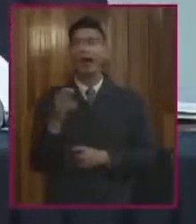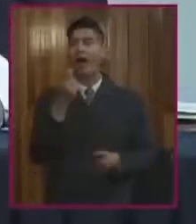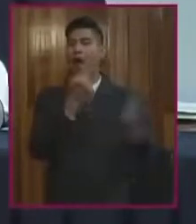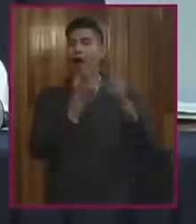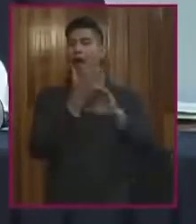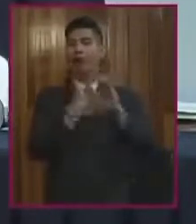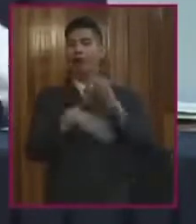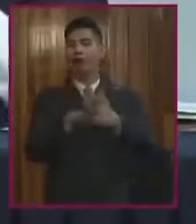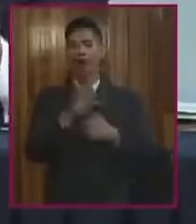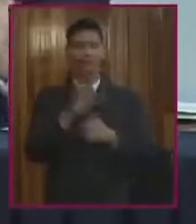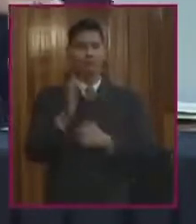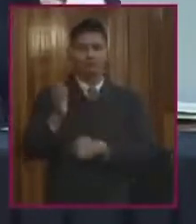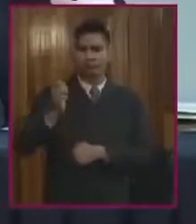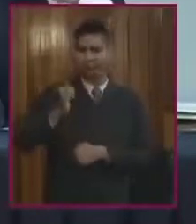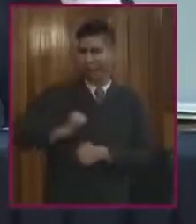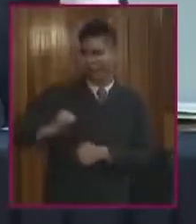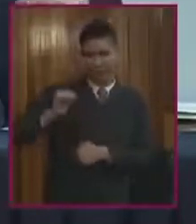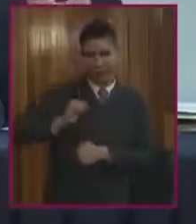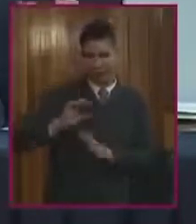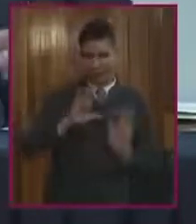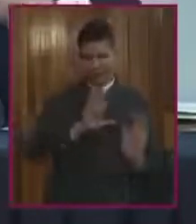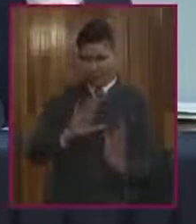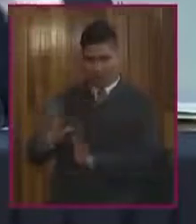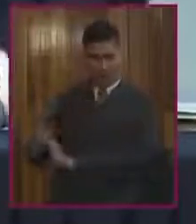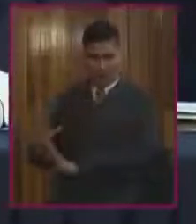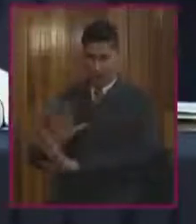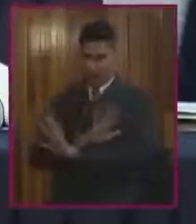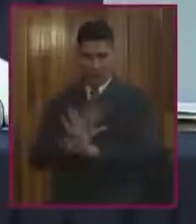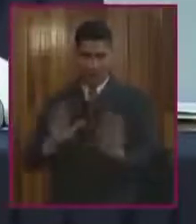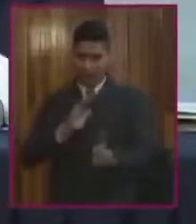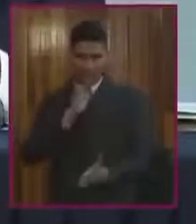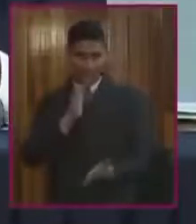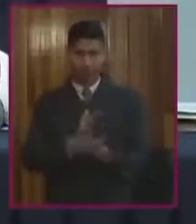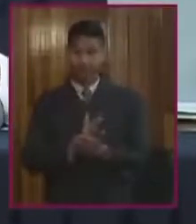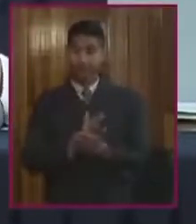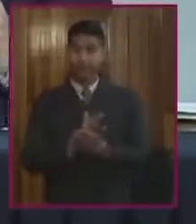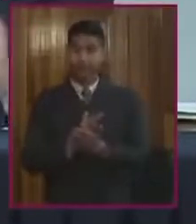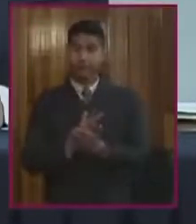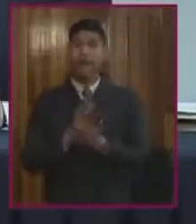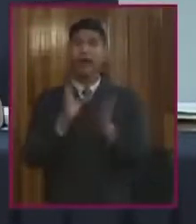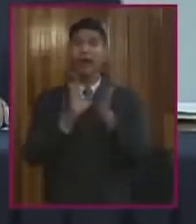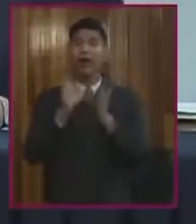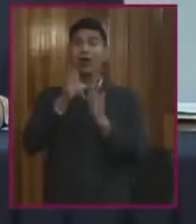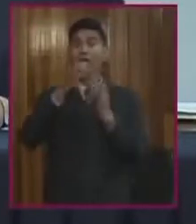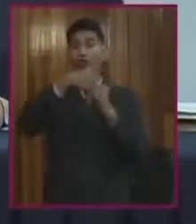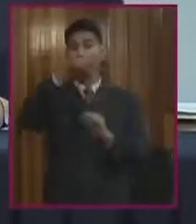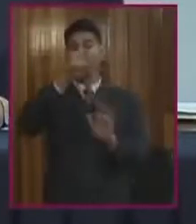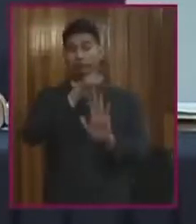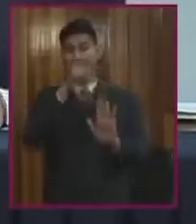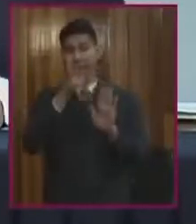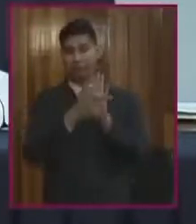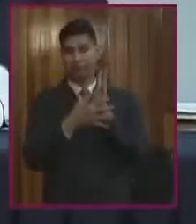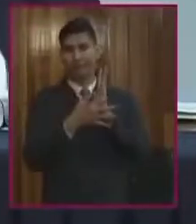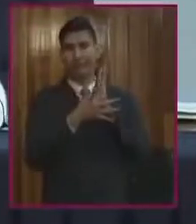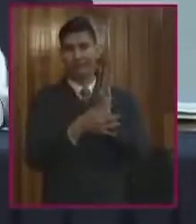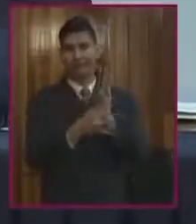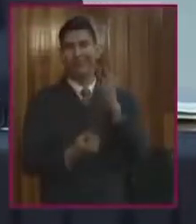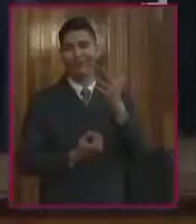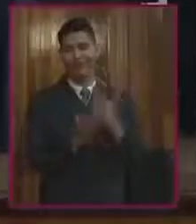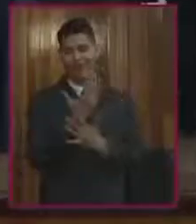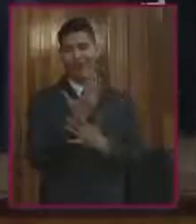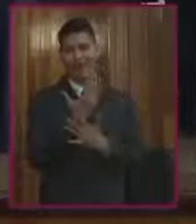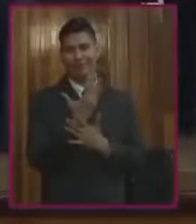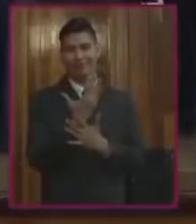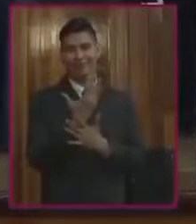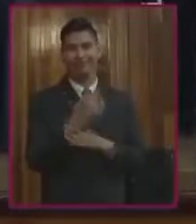ya están superadas, pero de las leyes y de un documento programático no se hace una reforma. La reforma se